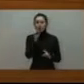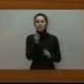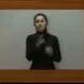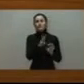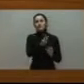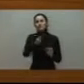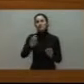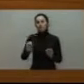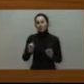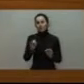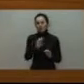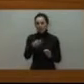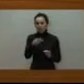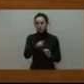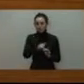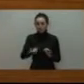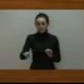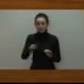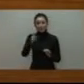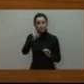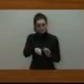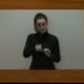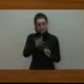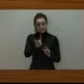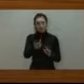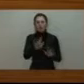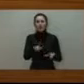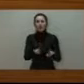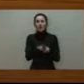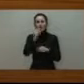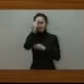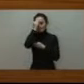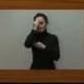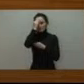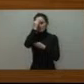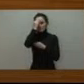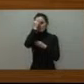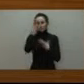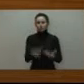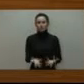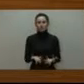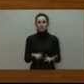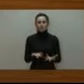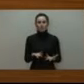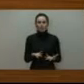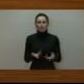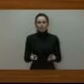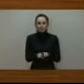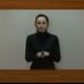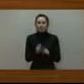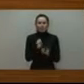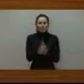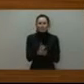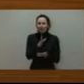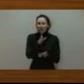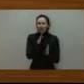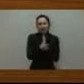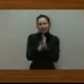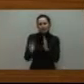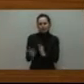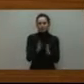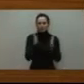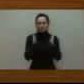mensuales, que también, sino porque además creemos, y así lo dicen los expertos en materia educativa, que apostar por esta etapa